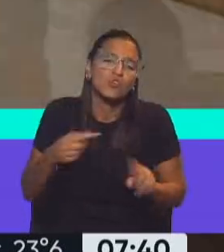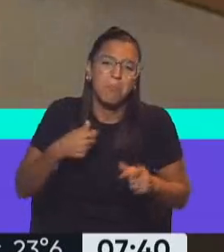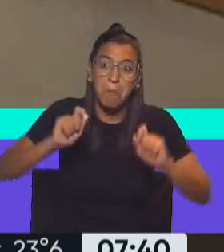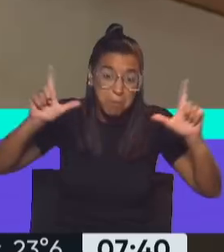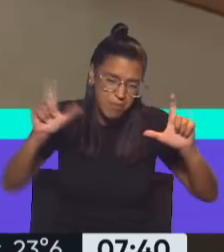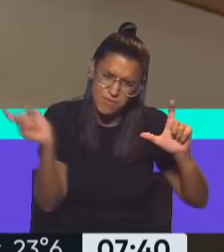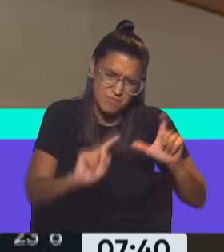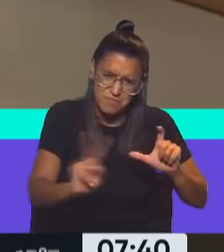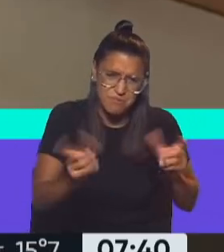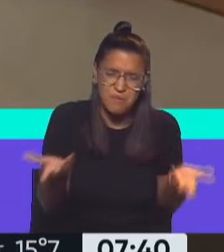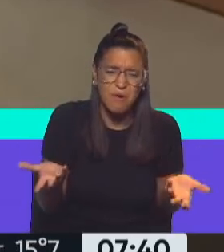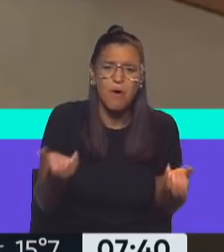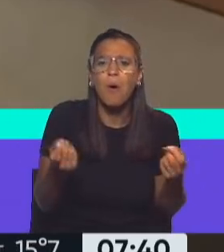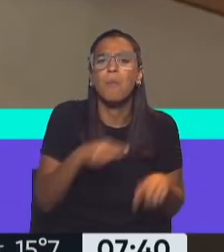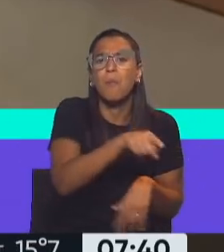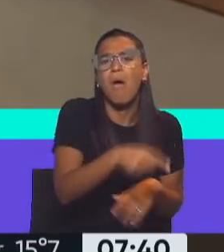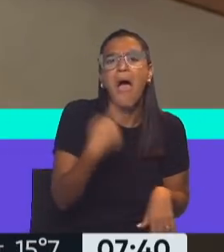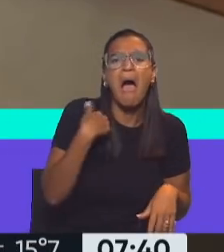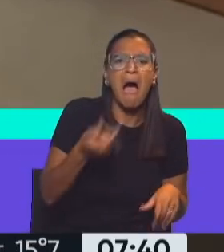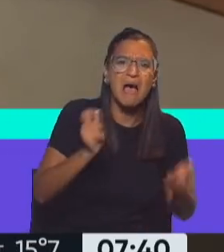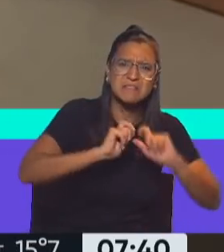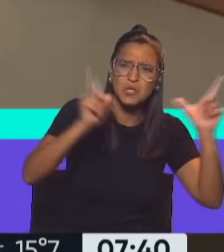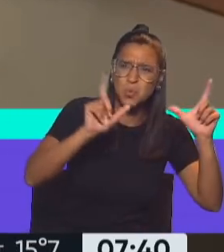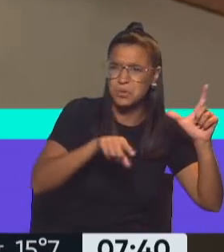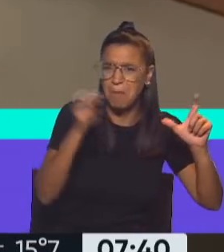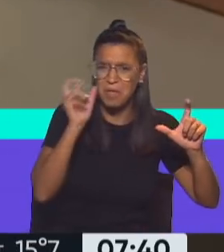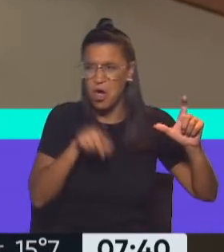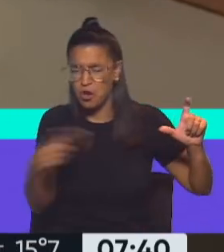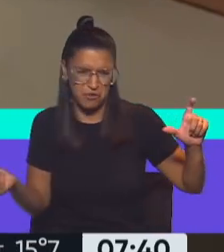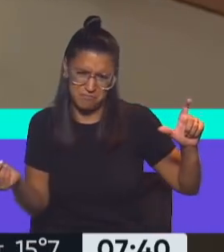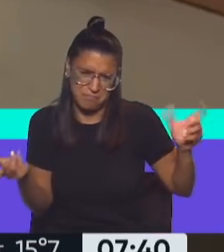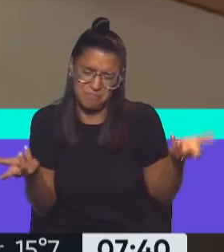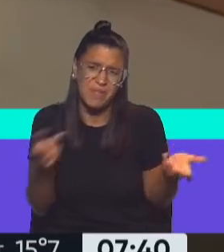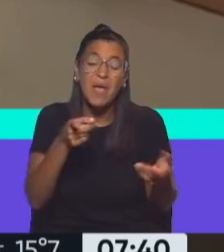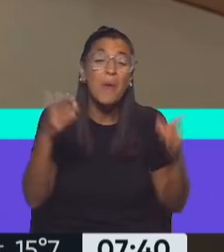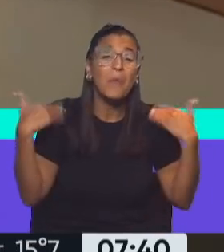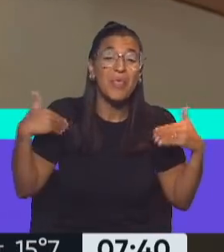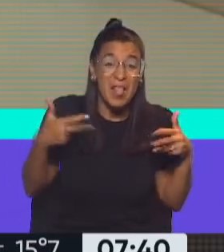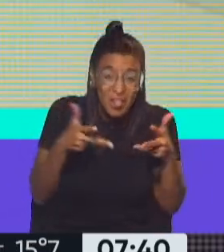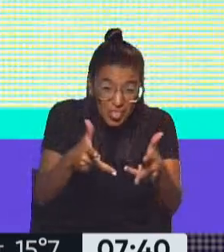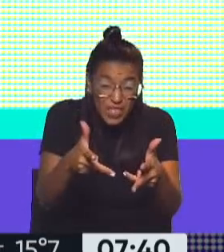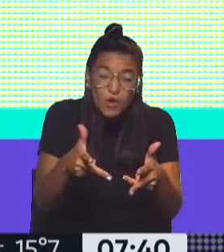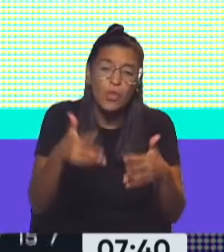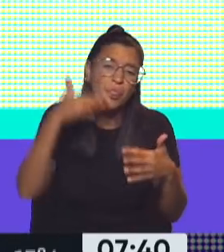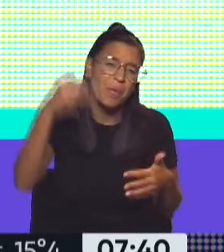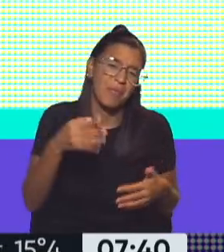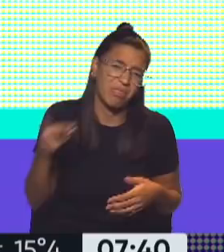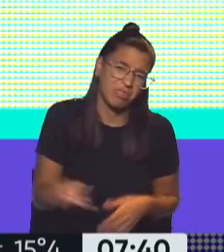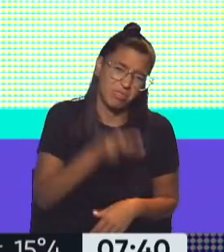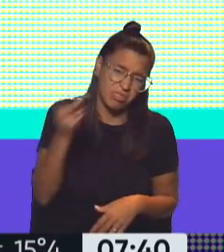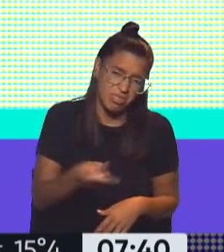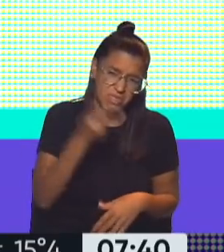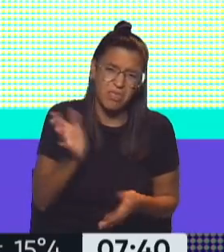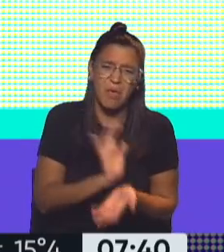que el muerto se asusta del degollado. Las declaraciones de Vidal realmente son bizarras y cargadas